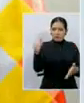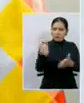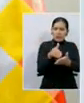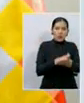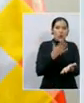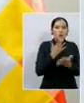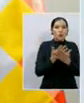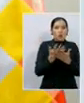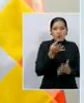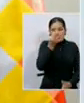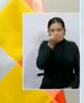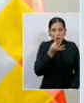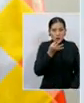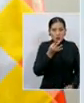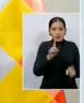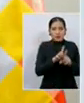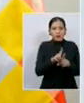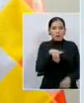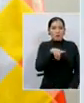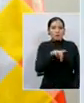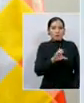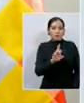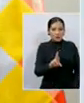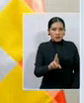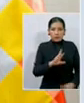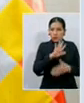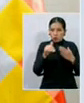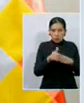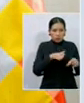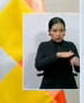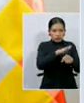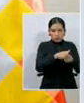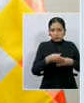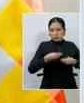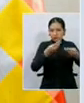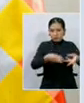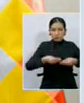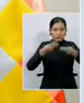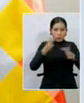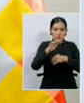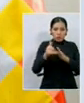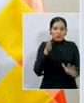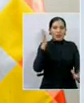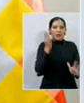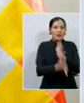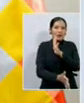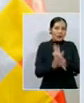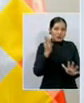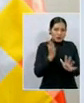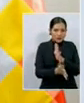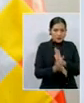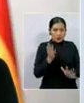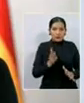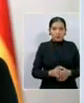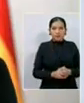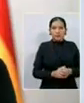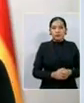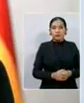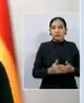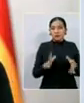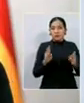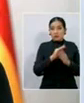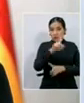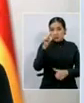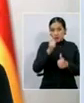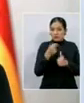teniendo una de las inflaciones más bajas del mundo, más bajas de la región. Ayer un dato de la FAO que conocíamos, incluso la inflación